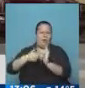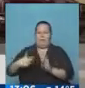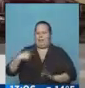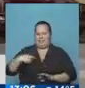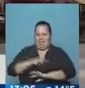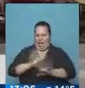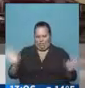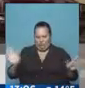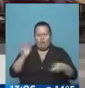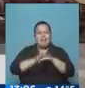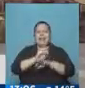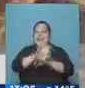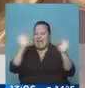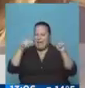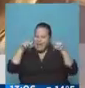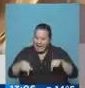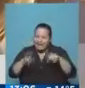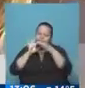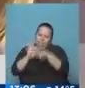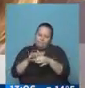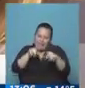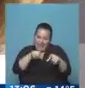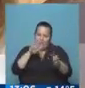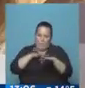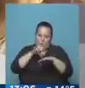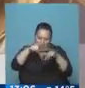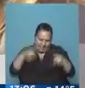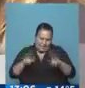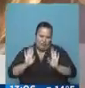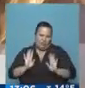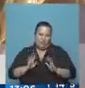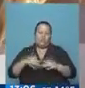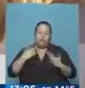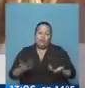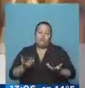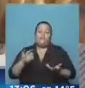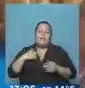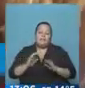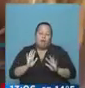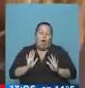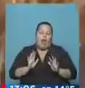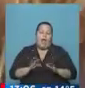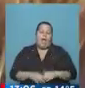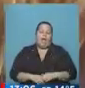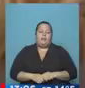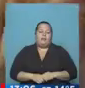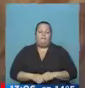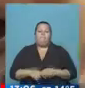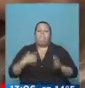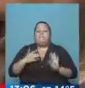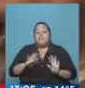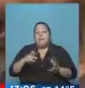no responsabilizó esto está relacionado con eso así que esperemos que tenemos que